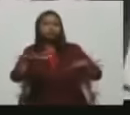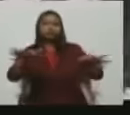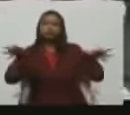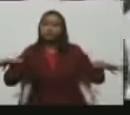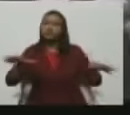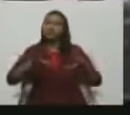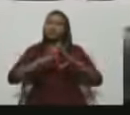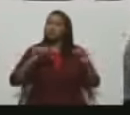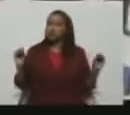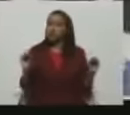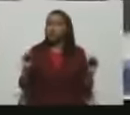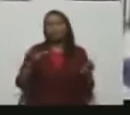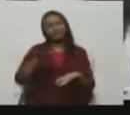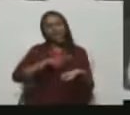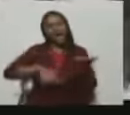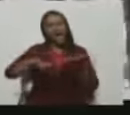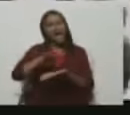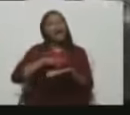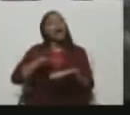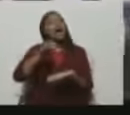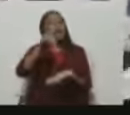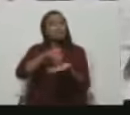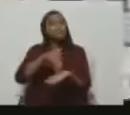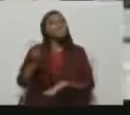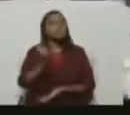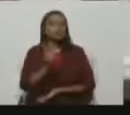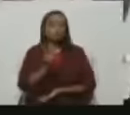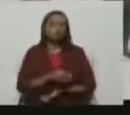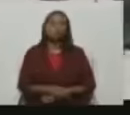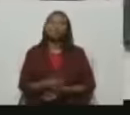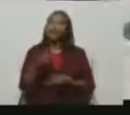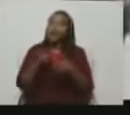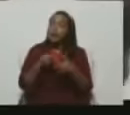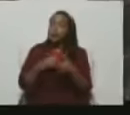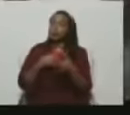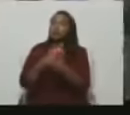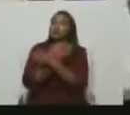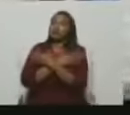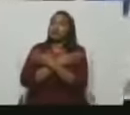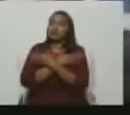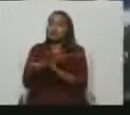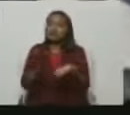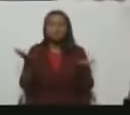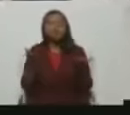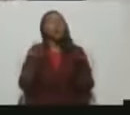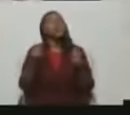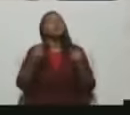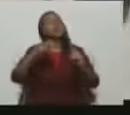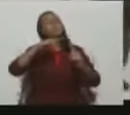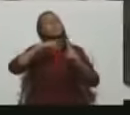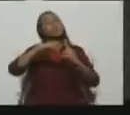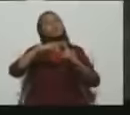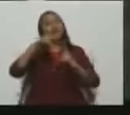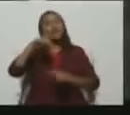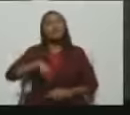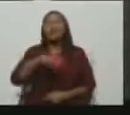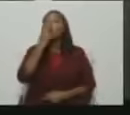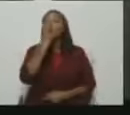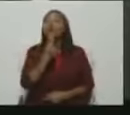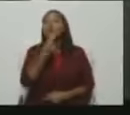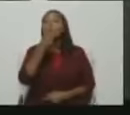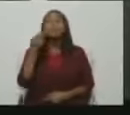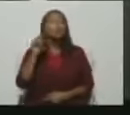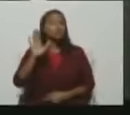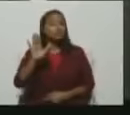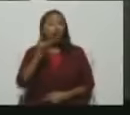de los extremos de la República. Y por eso, bueno, felicitaciones y mucho éxito en este compromiso, que es un compromiso